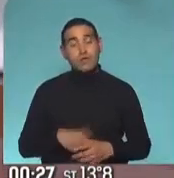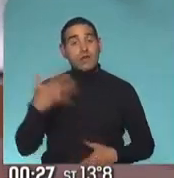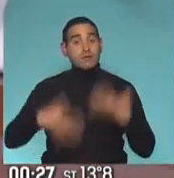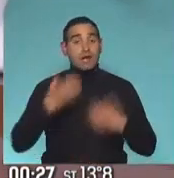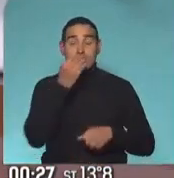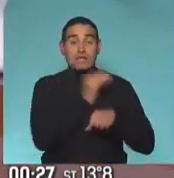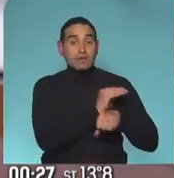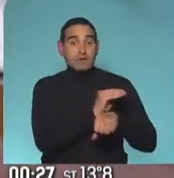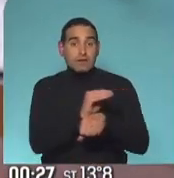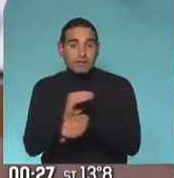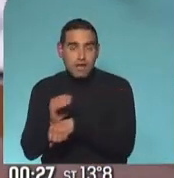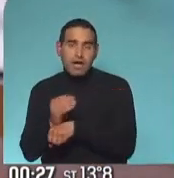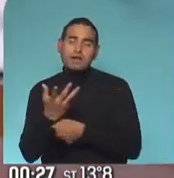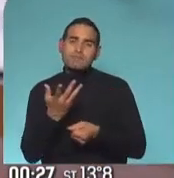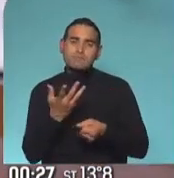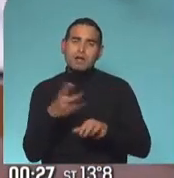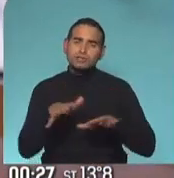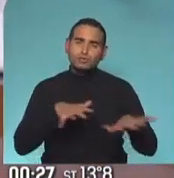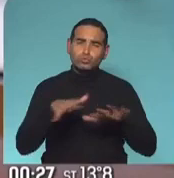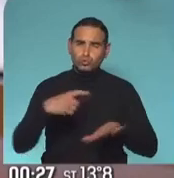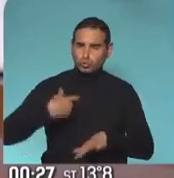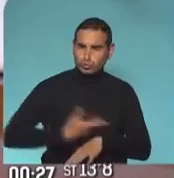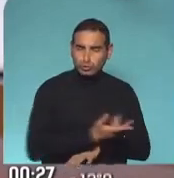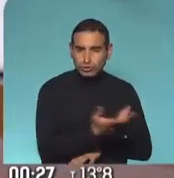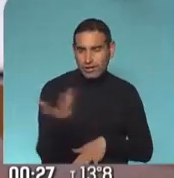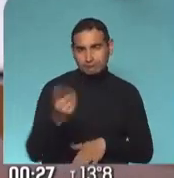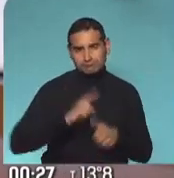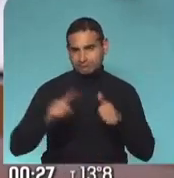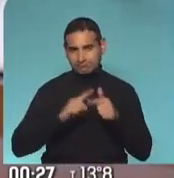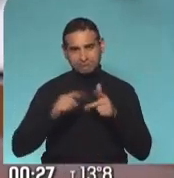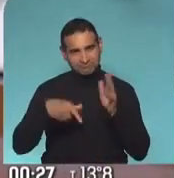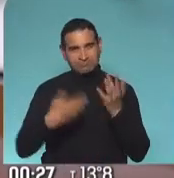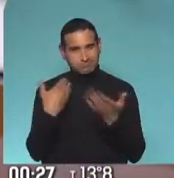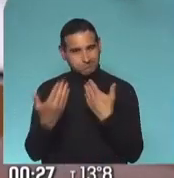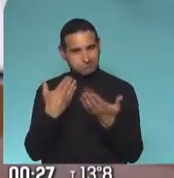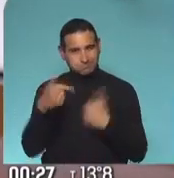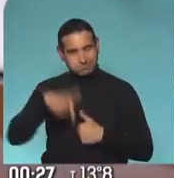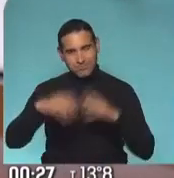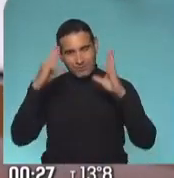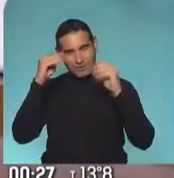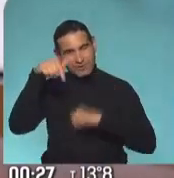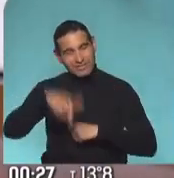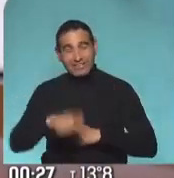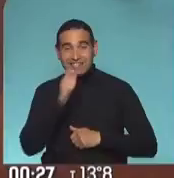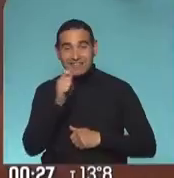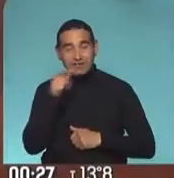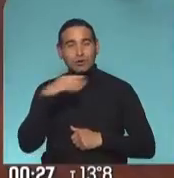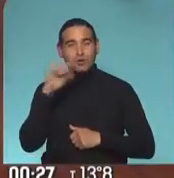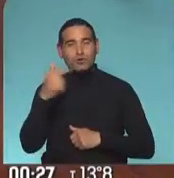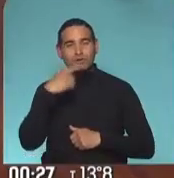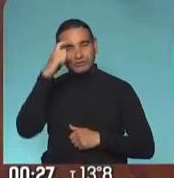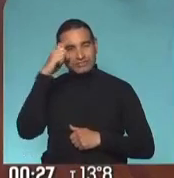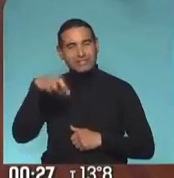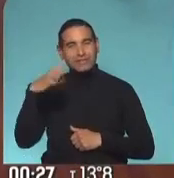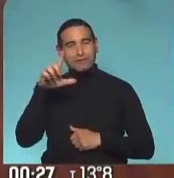Emergencia alimentaria, situación social, de todo esto vamos a hablar esta noche aquí con José